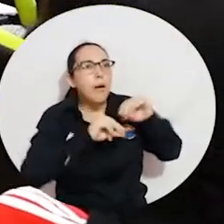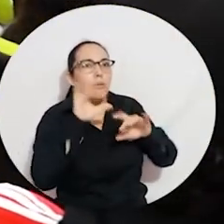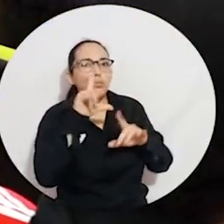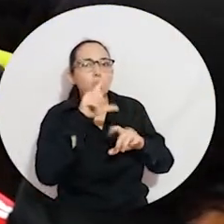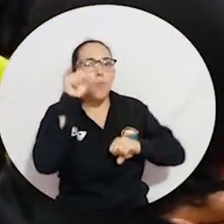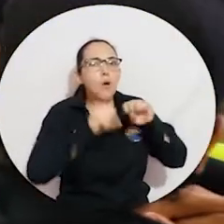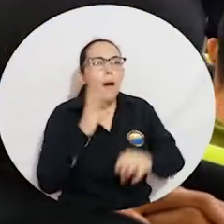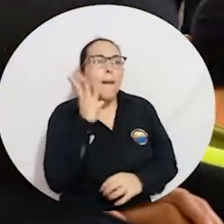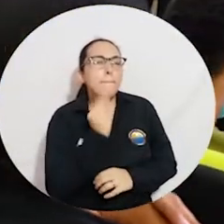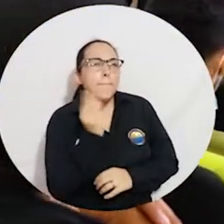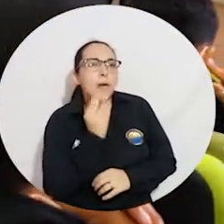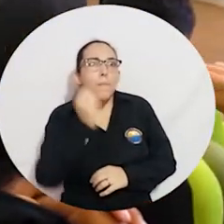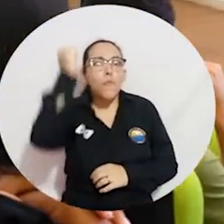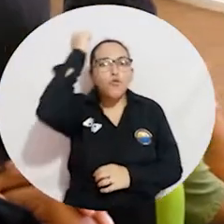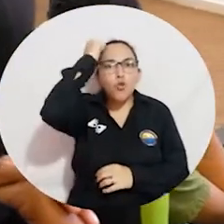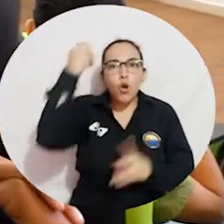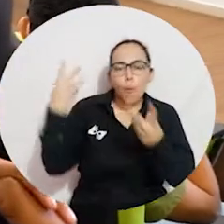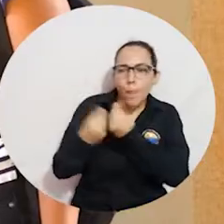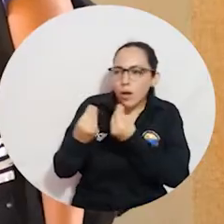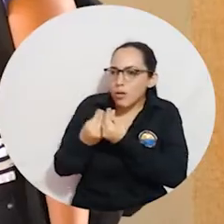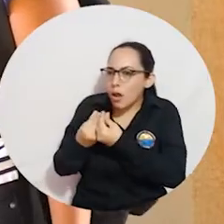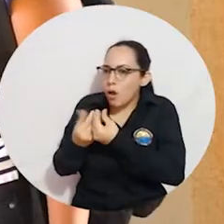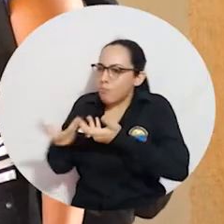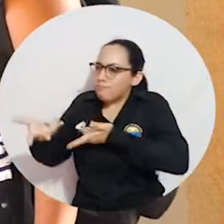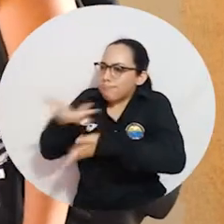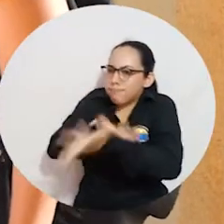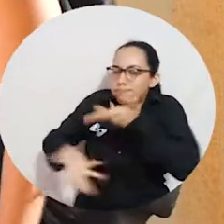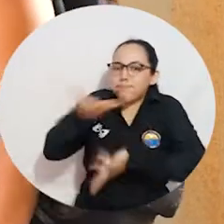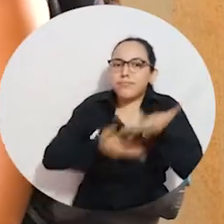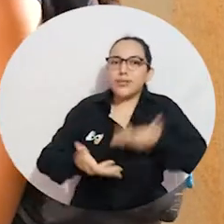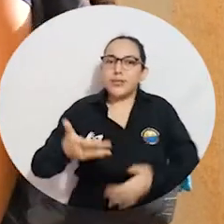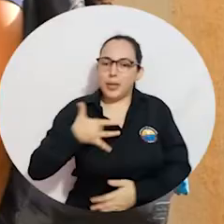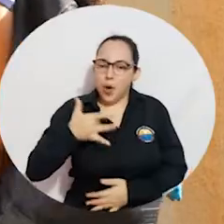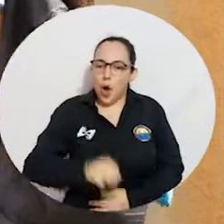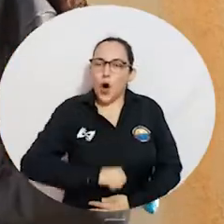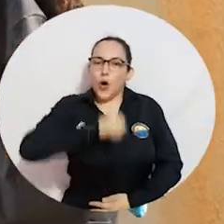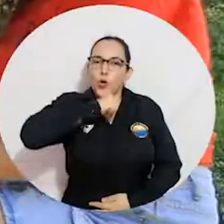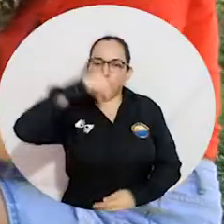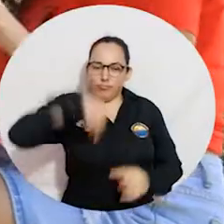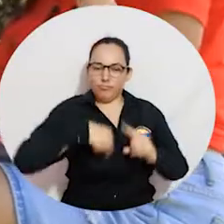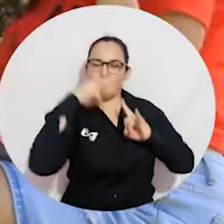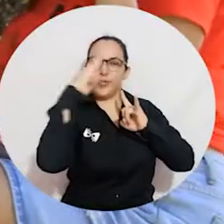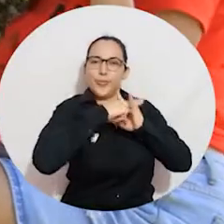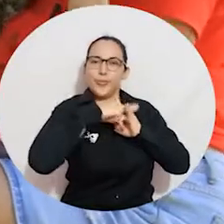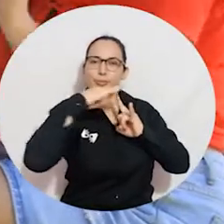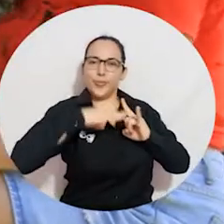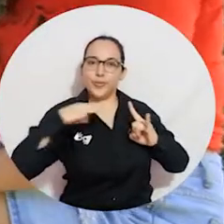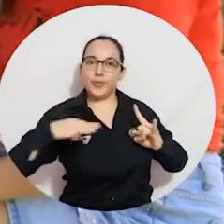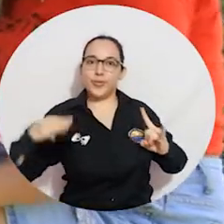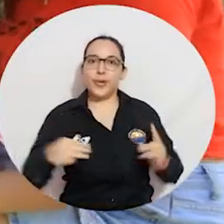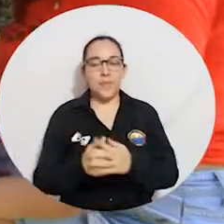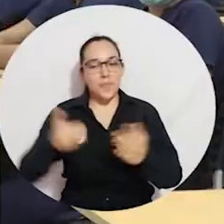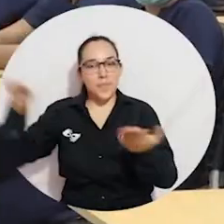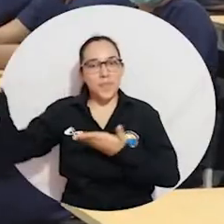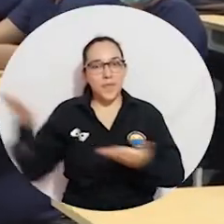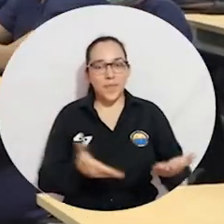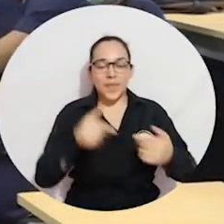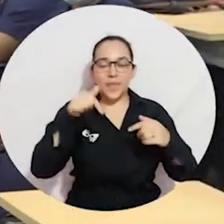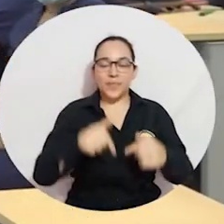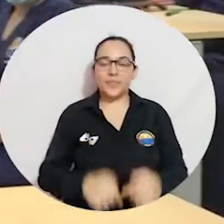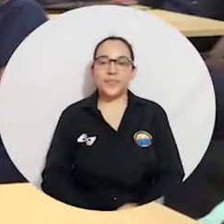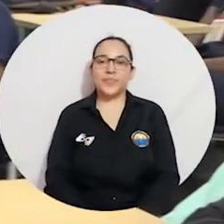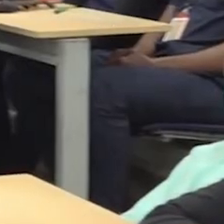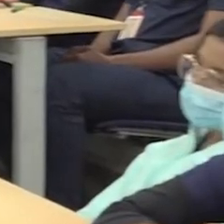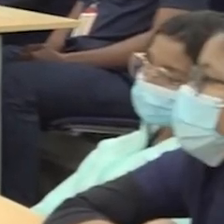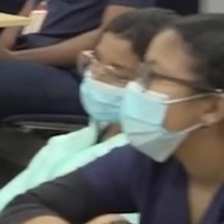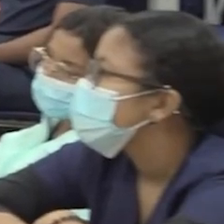lo mejor posible de esas experiencias con sus profesores, con sus compañeros y sintámonos orgullosos de hacer parte de esta gran universidad, la Universidad del Magdalena. Bienvenidos todas